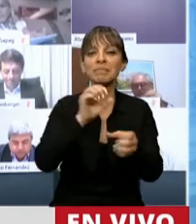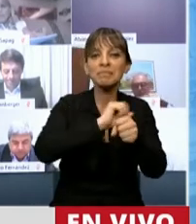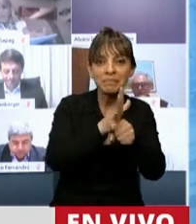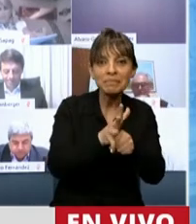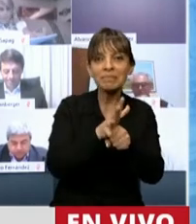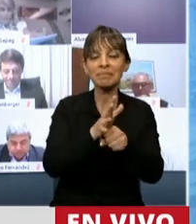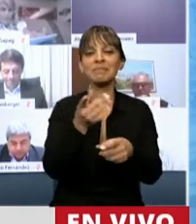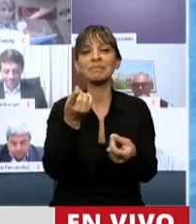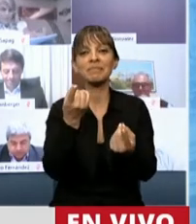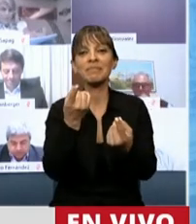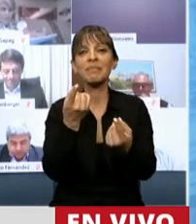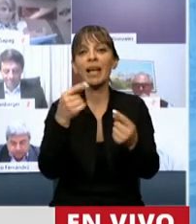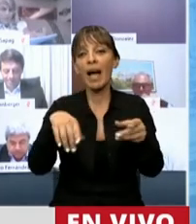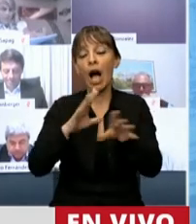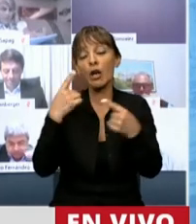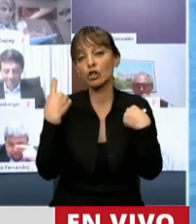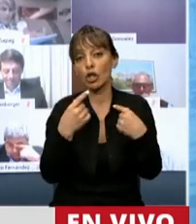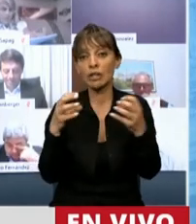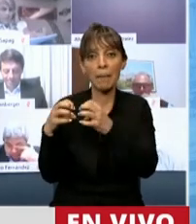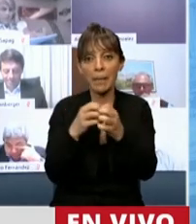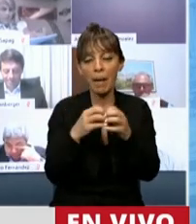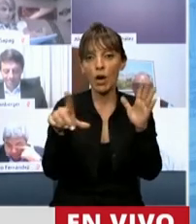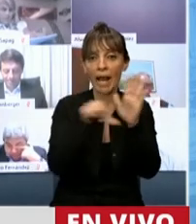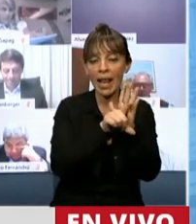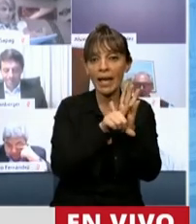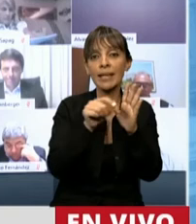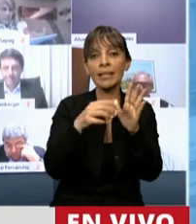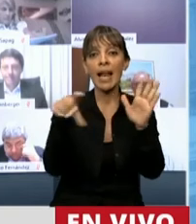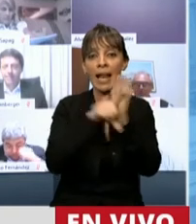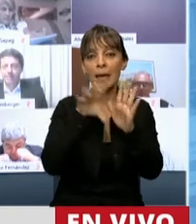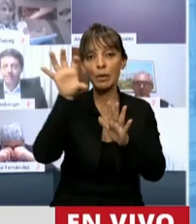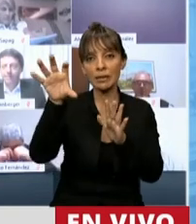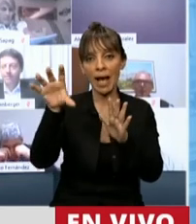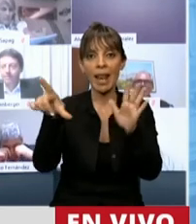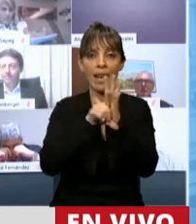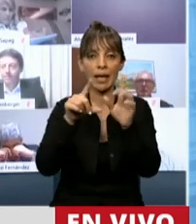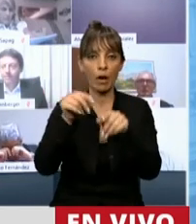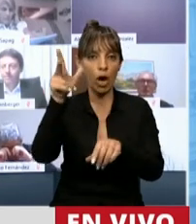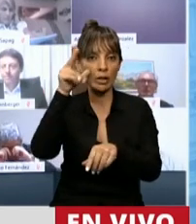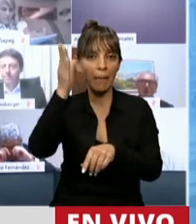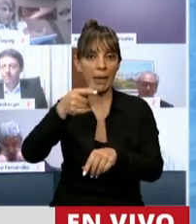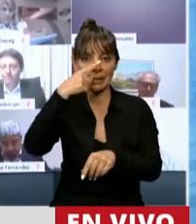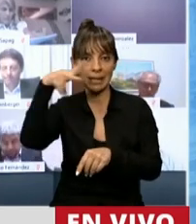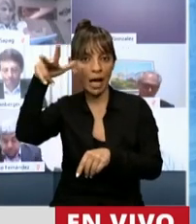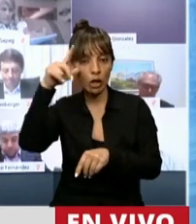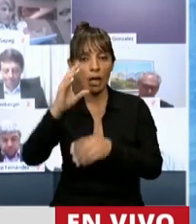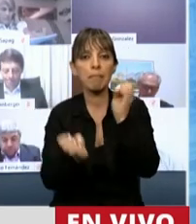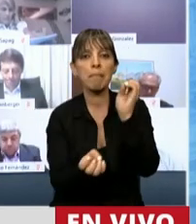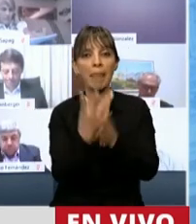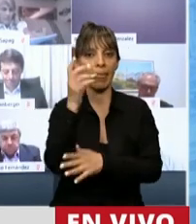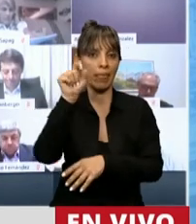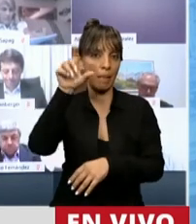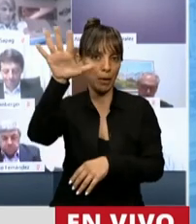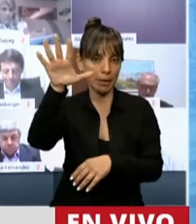pandemia, mientras esperábamos que se trate esta ley, por la ley provincial, ley octava, /78, se crea en la